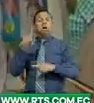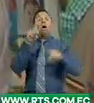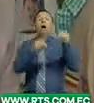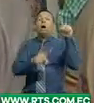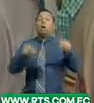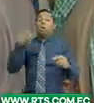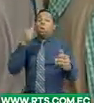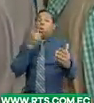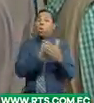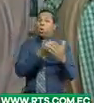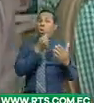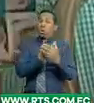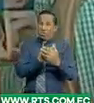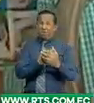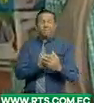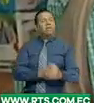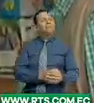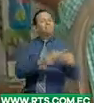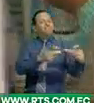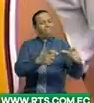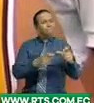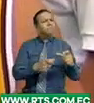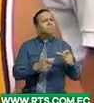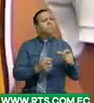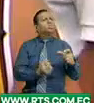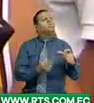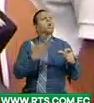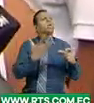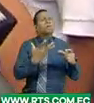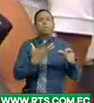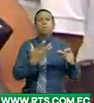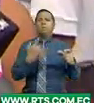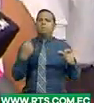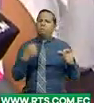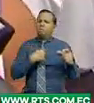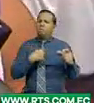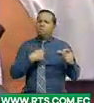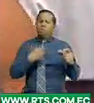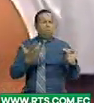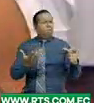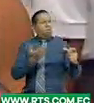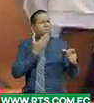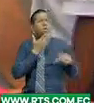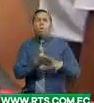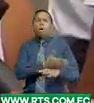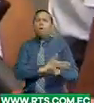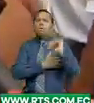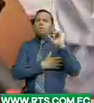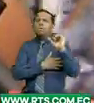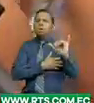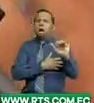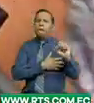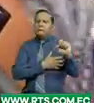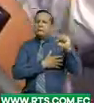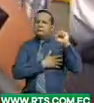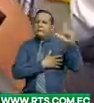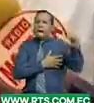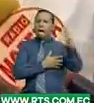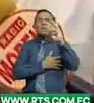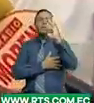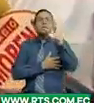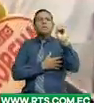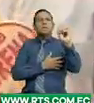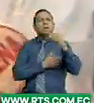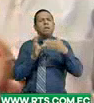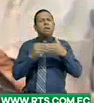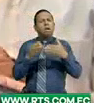en la caja de mascarillas de 20 unidades. El reclamo es el sobreprecio que me cobraron el día sábado, porque fue un precio de $60. Esto